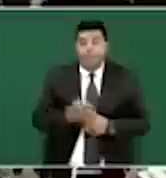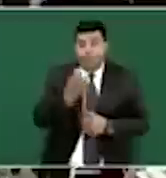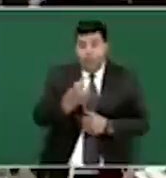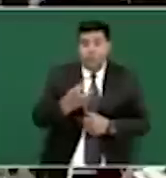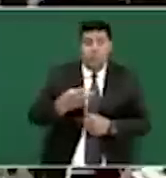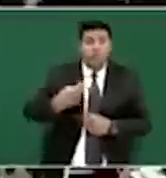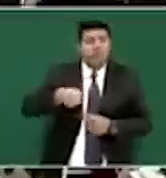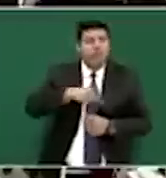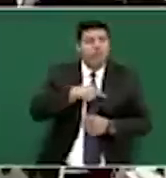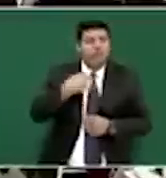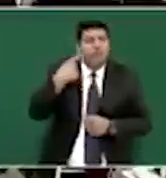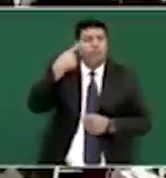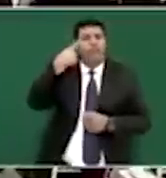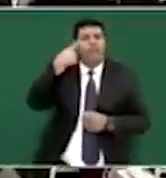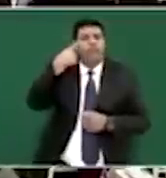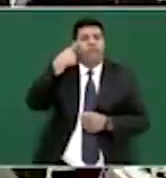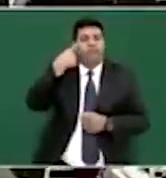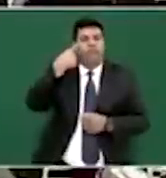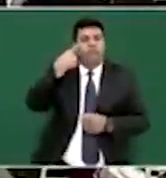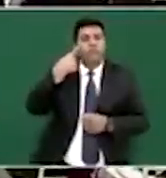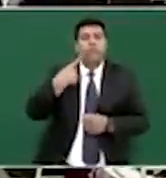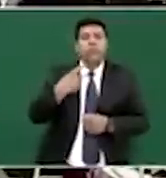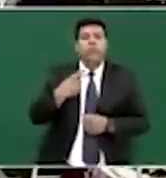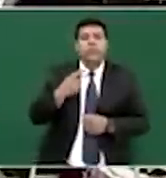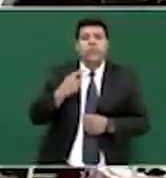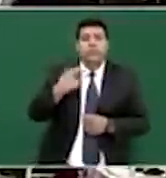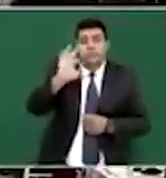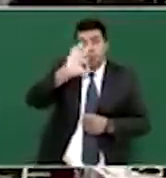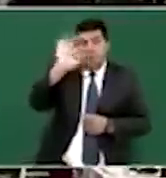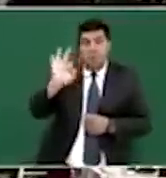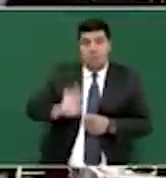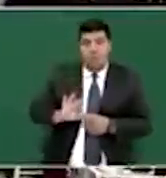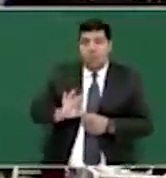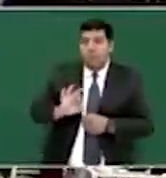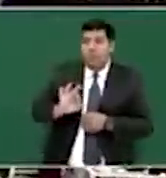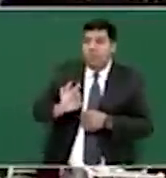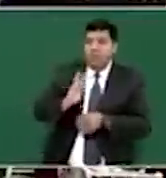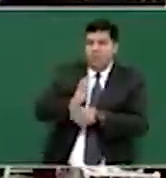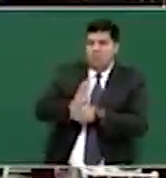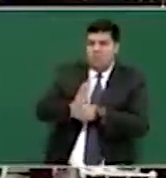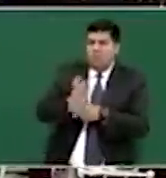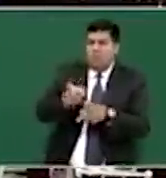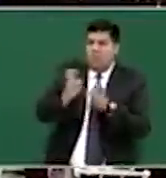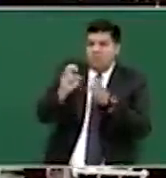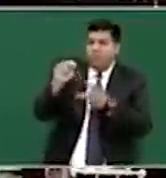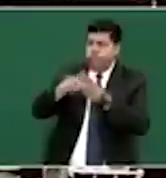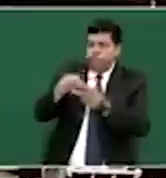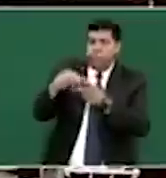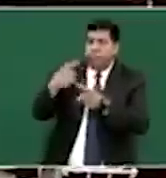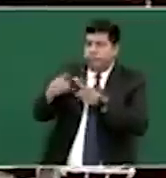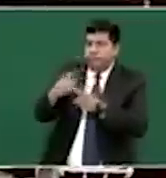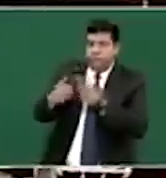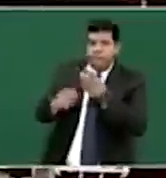hemos tomado para medir lo que está pasando, homicidios,